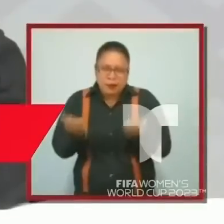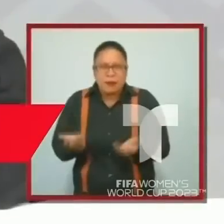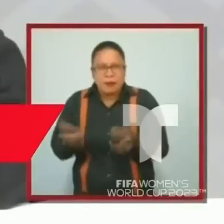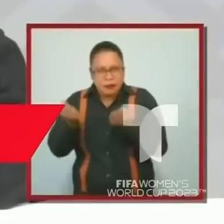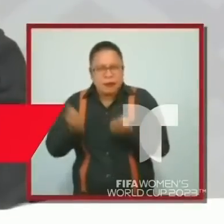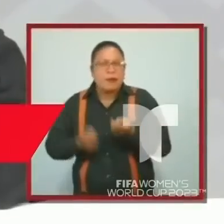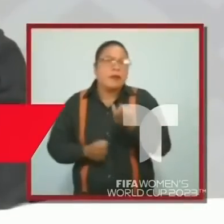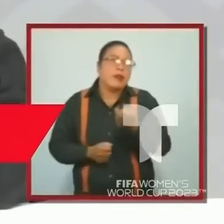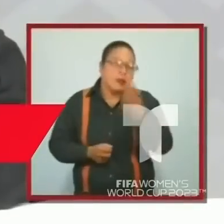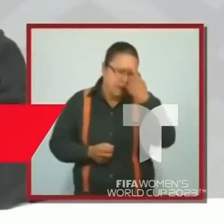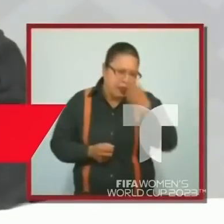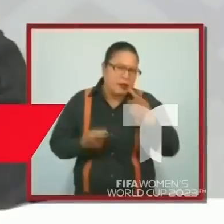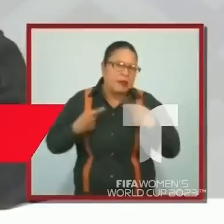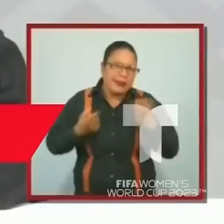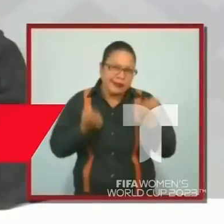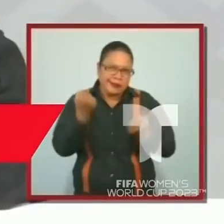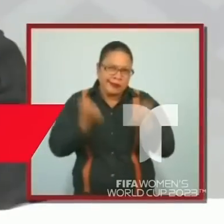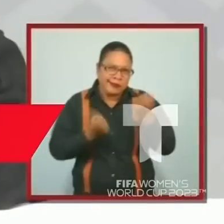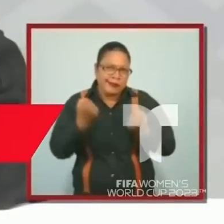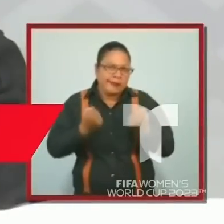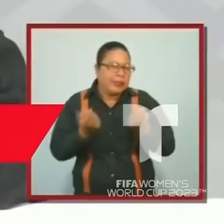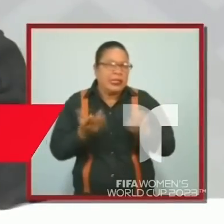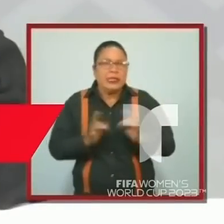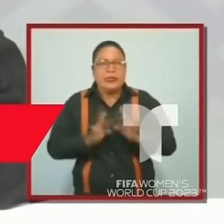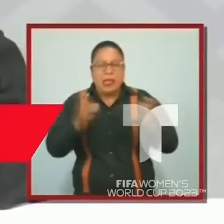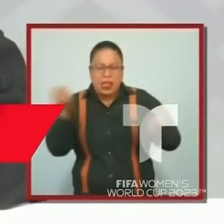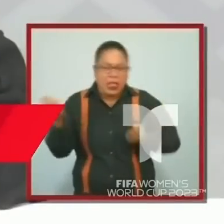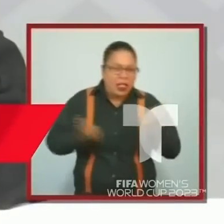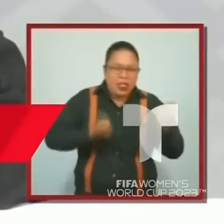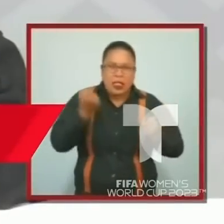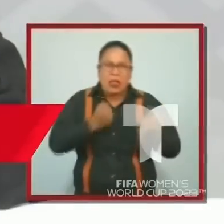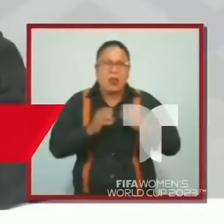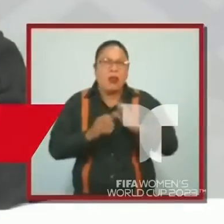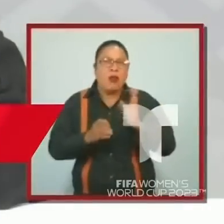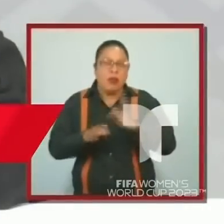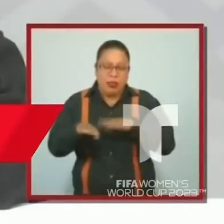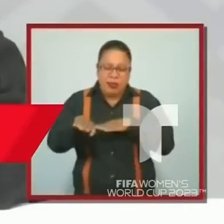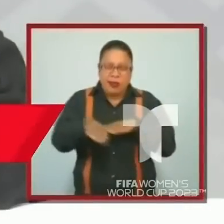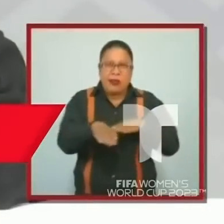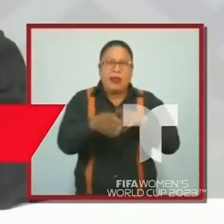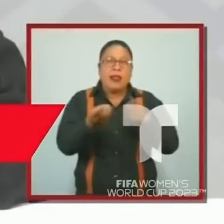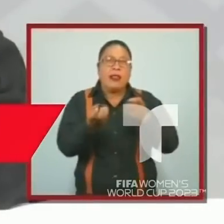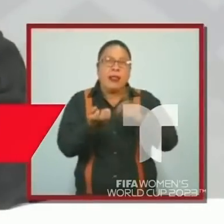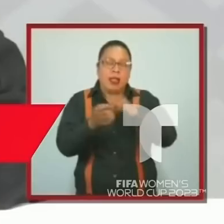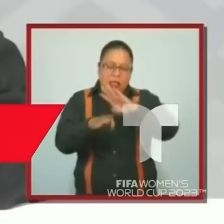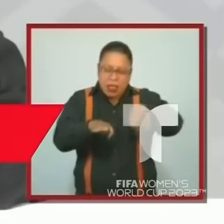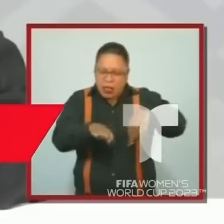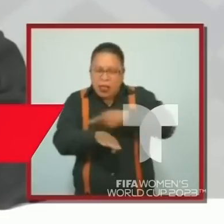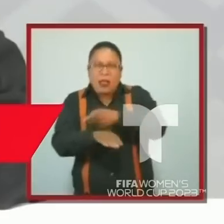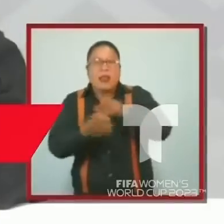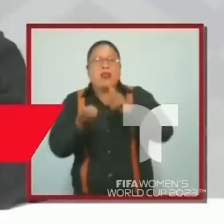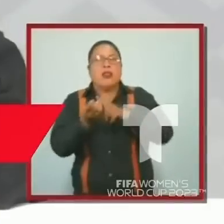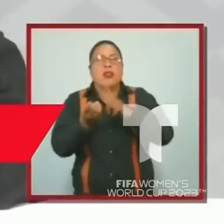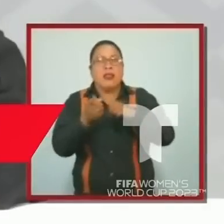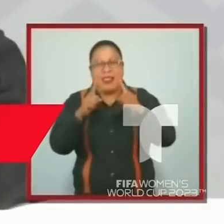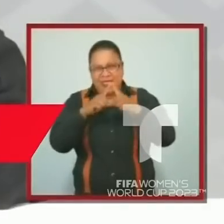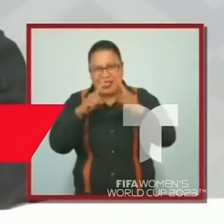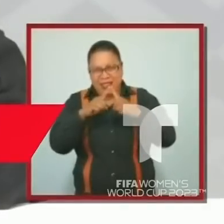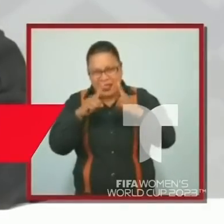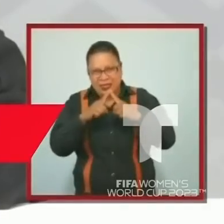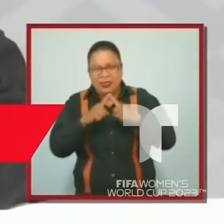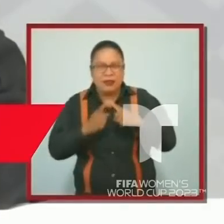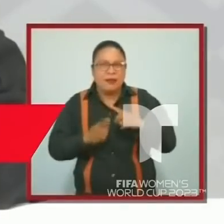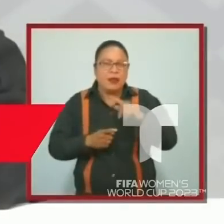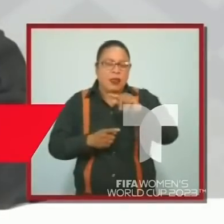Presuntamente, el conductor de la unidad perdió el control cuando circulaba detrás de la iglesia, esto fue dentro de la comunidad